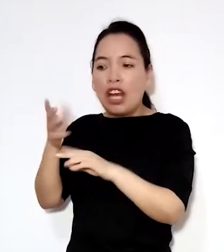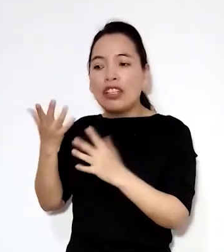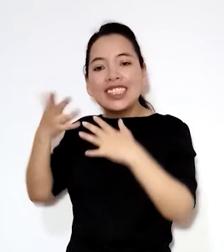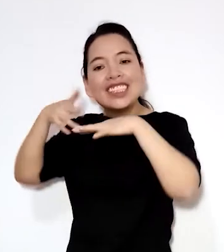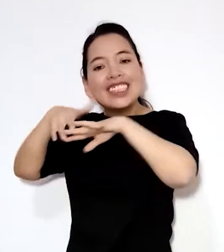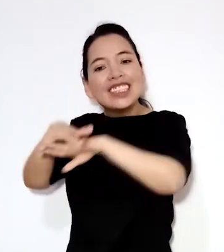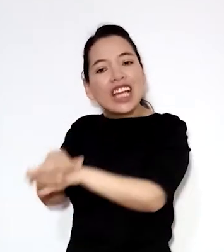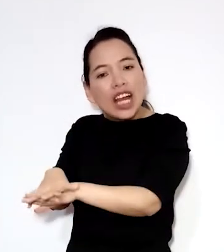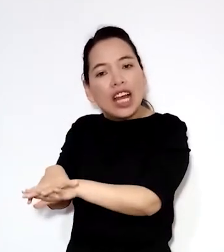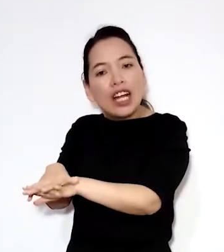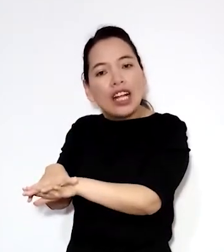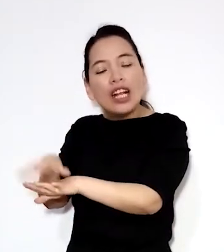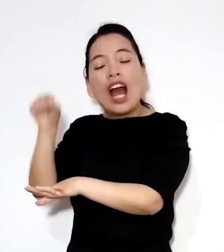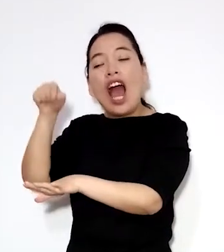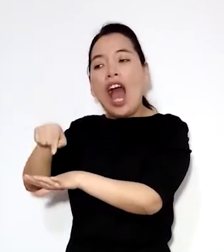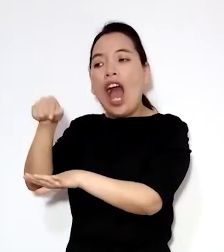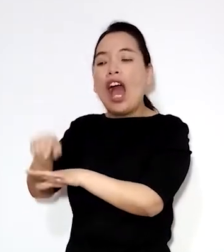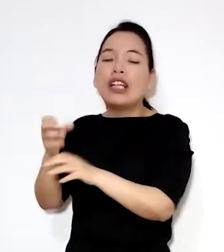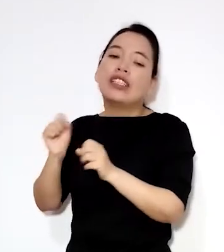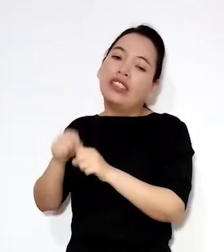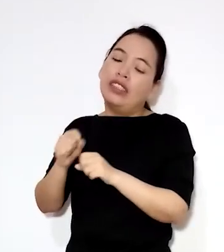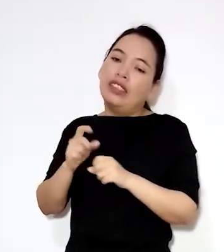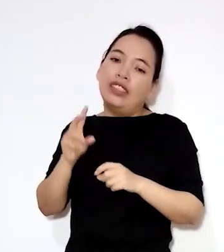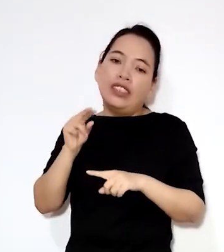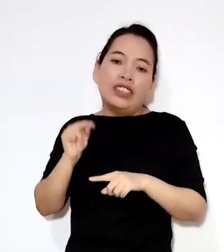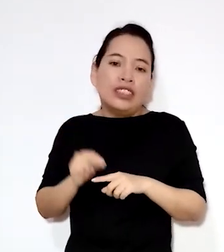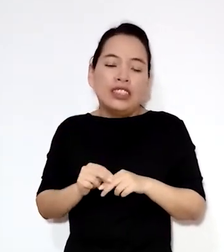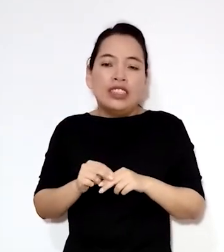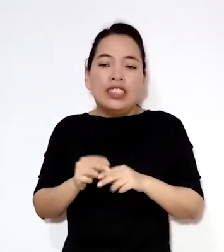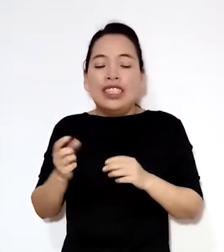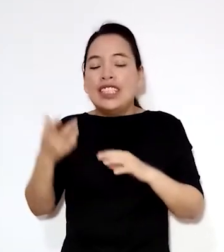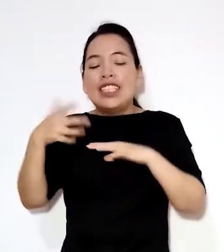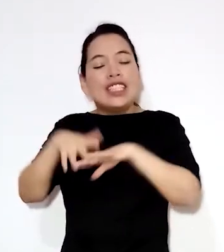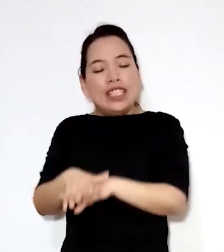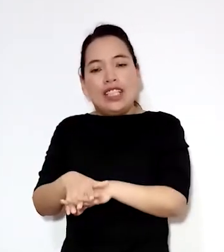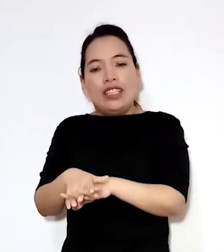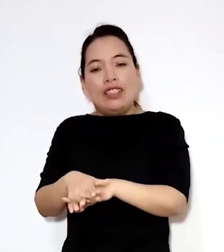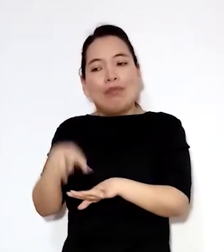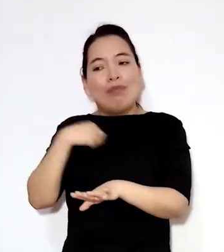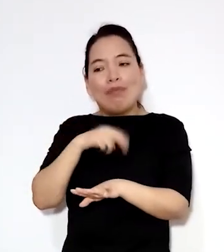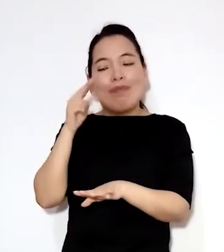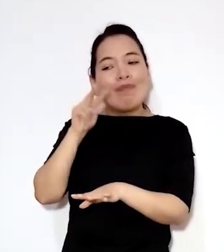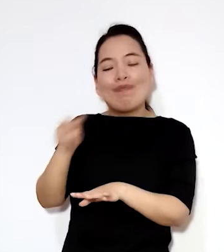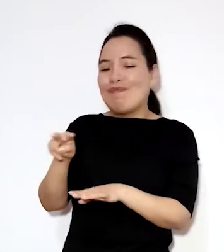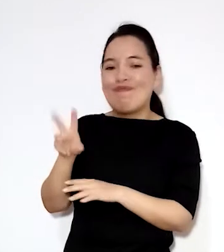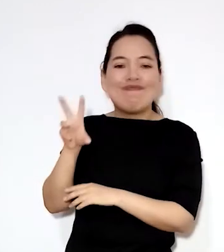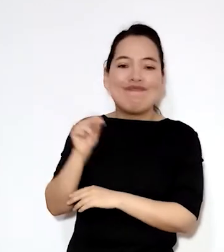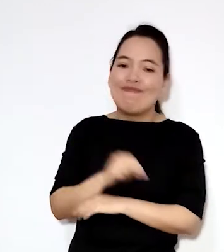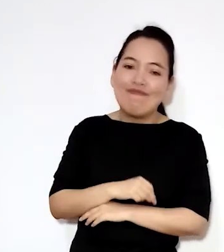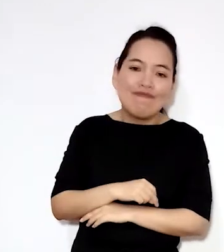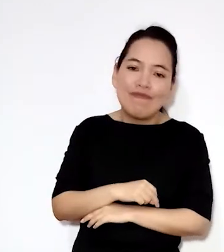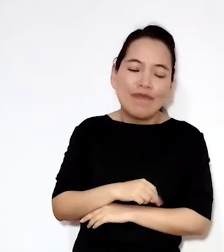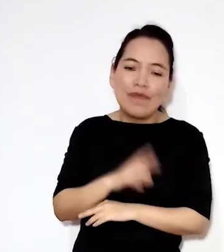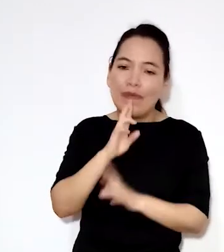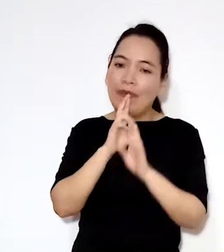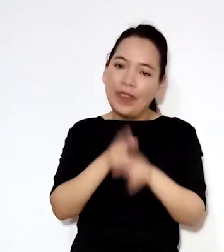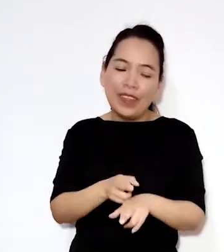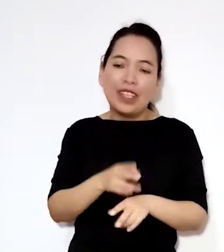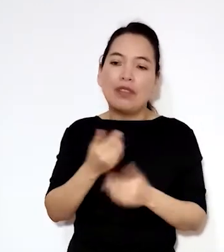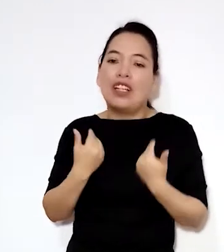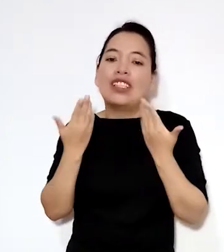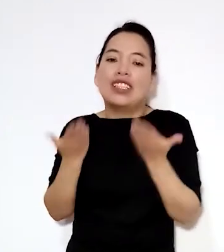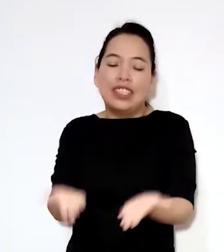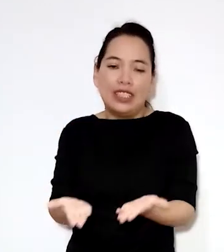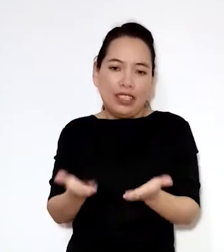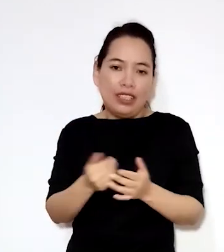educativa, no estamos hablando que este sector es una cosa más que se suma, sino una parte integral que cuando hacemos una respuesta